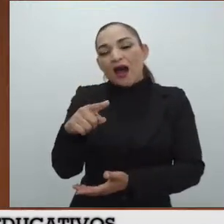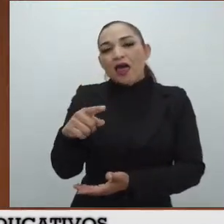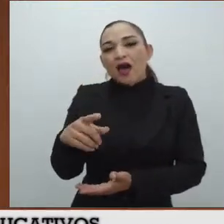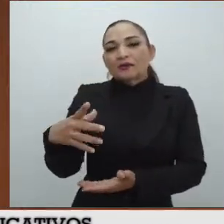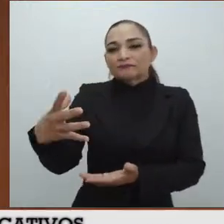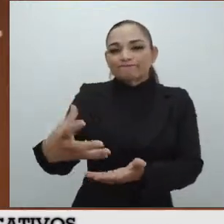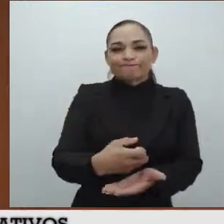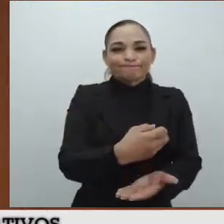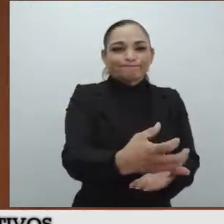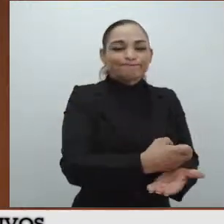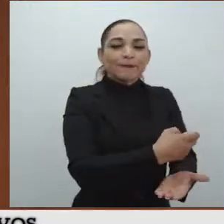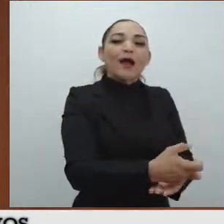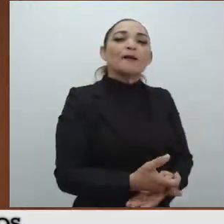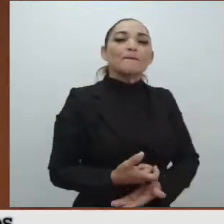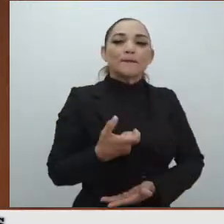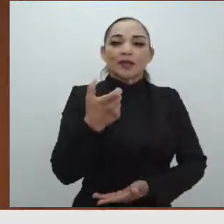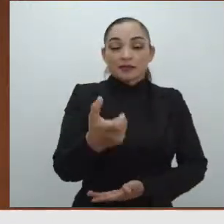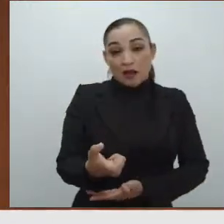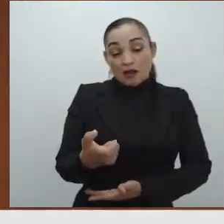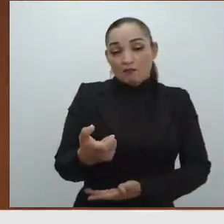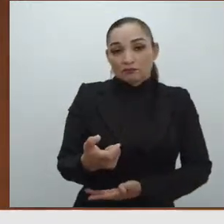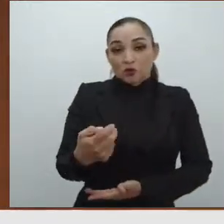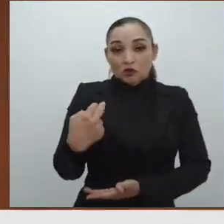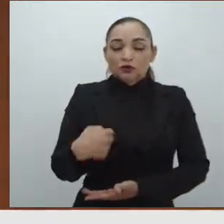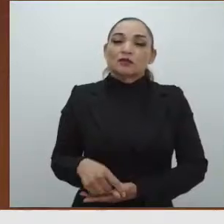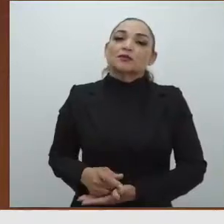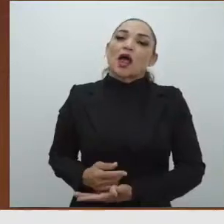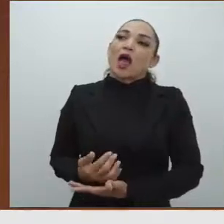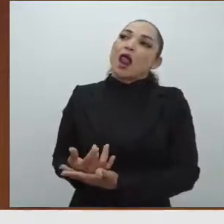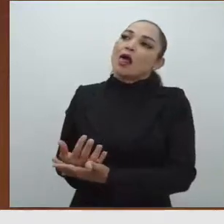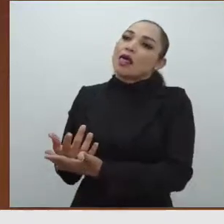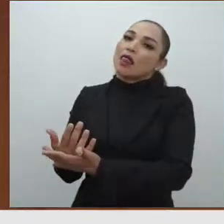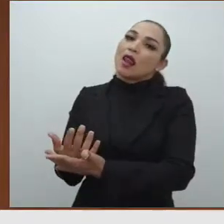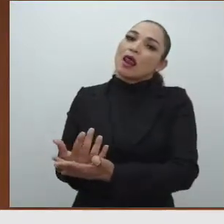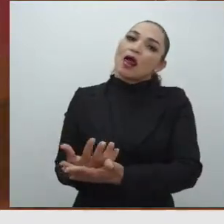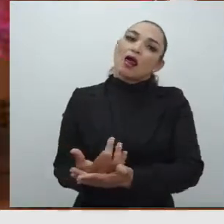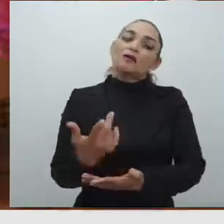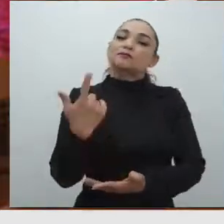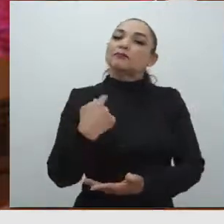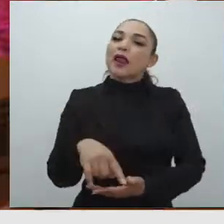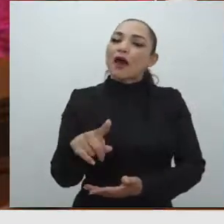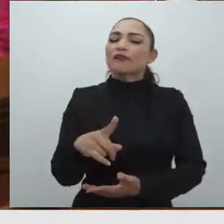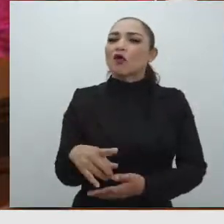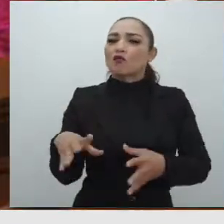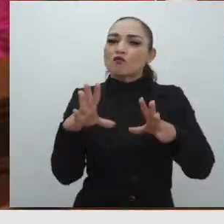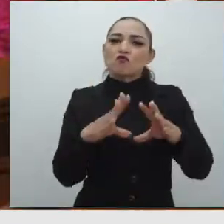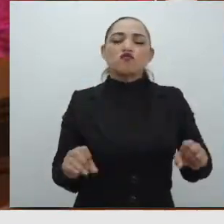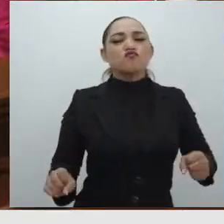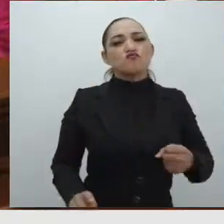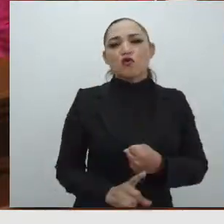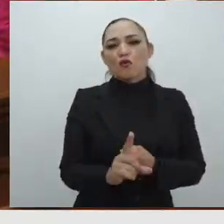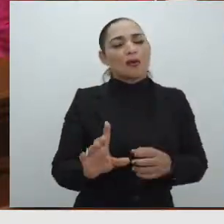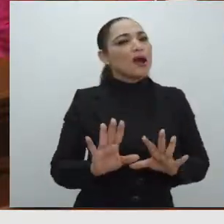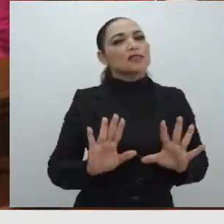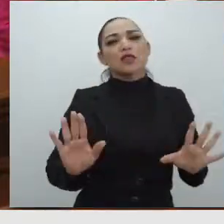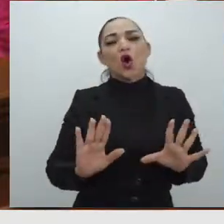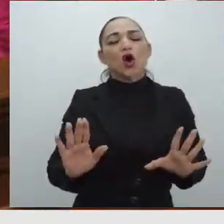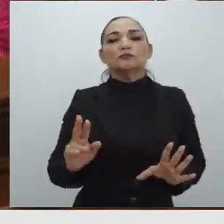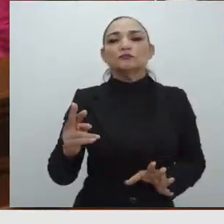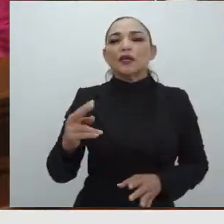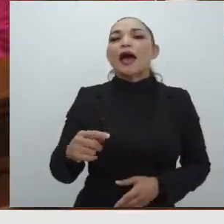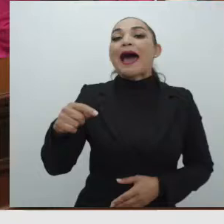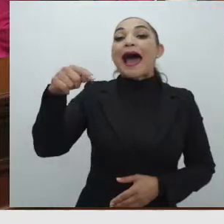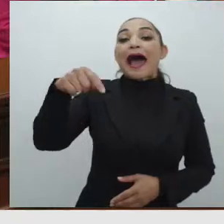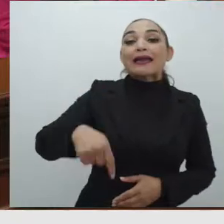esperando siempre que nos solucionen los problemas, para eso somos diputados, para eso venimos aquí, para hacer gestiones. El programa nosotros lo